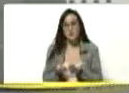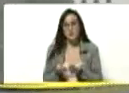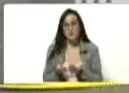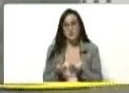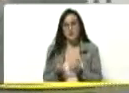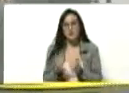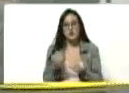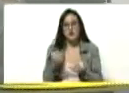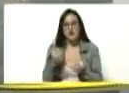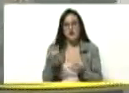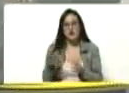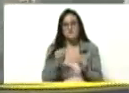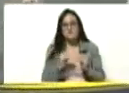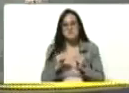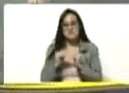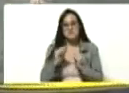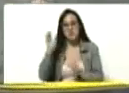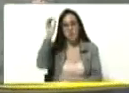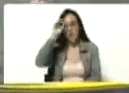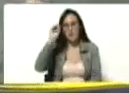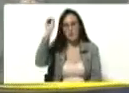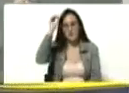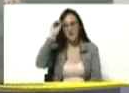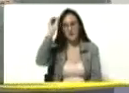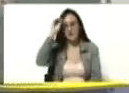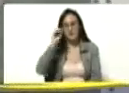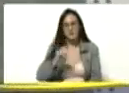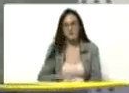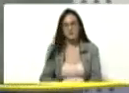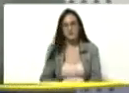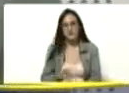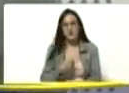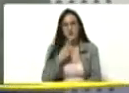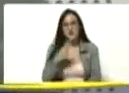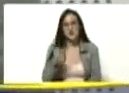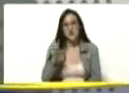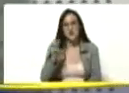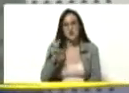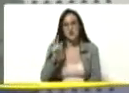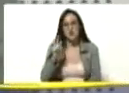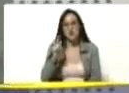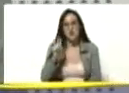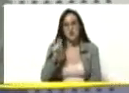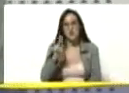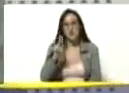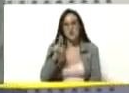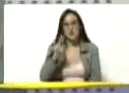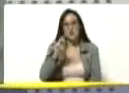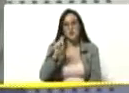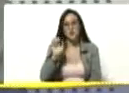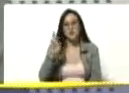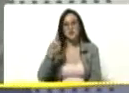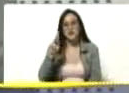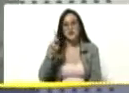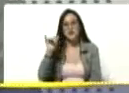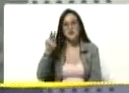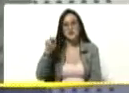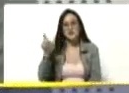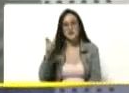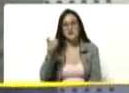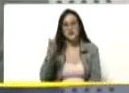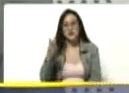misma opinión. In the words of Martin Luther King. Según lo dijo Martin Luther King, injustice anywhere,